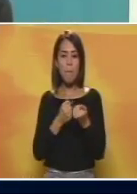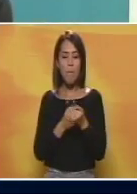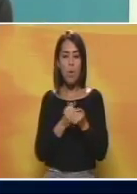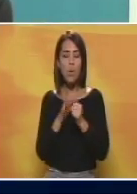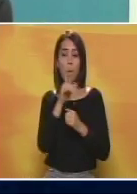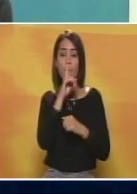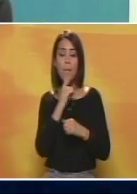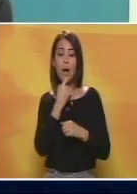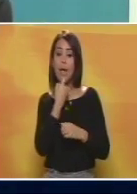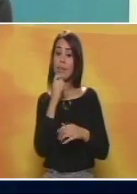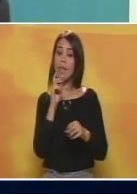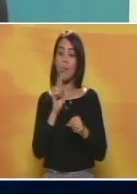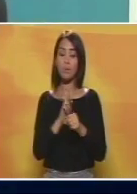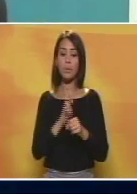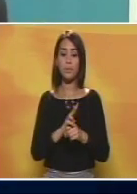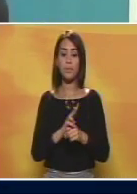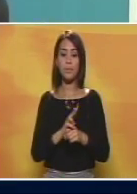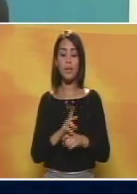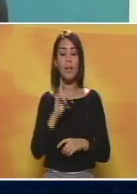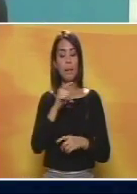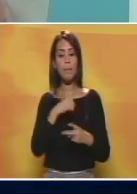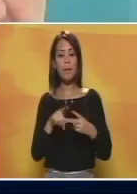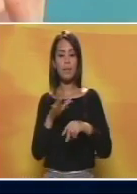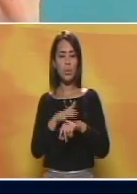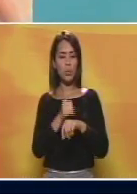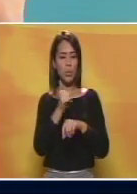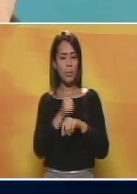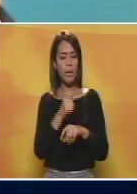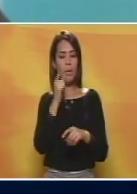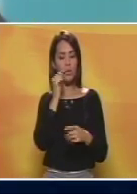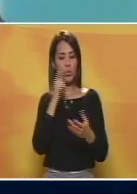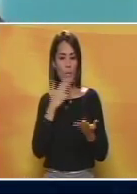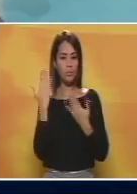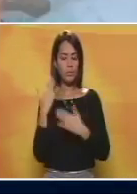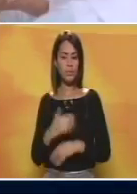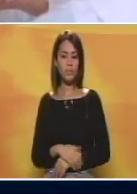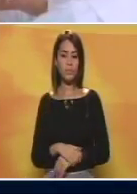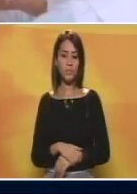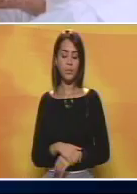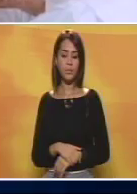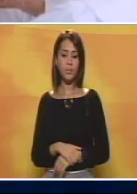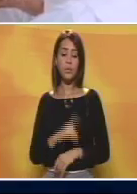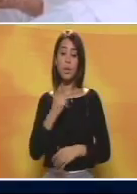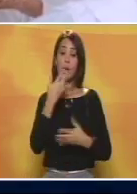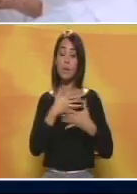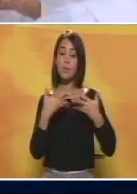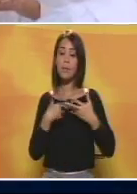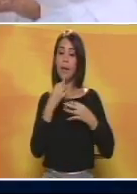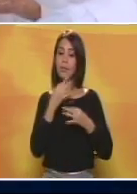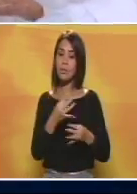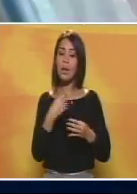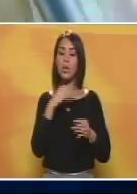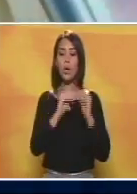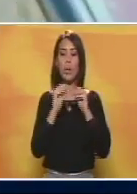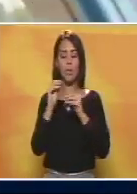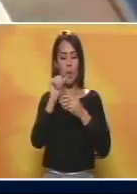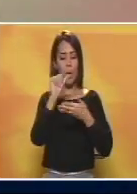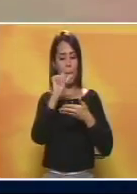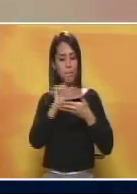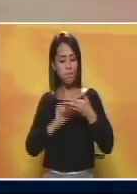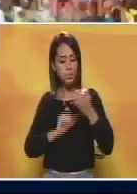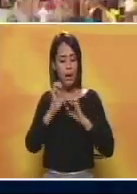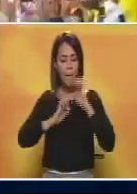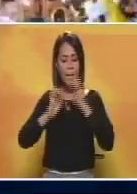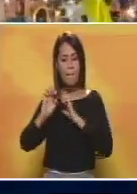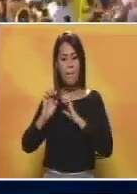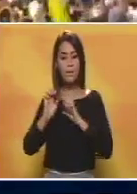que está acusado el obispo chileno Juan Barros. En una carta a los obispos del país suramericano a los que convocó para analizar el tema,